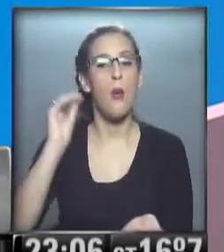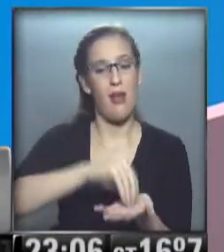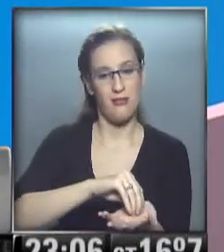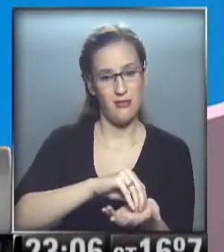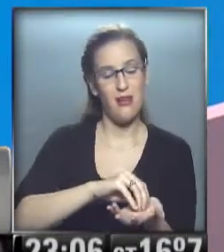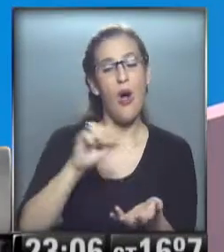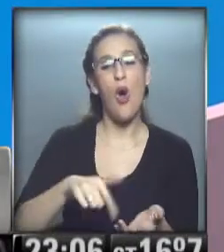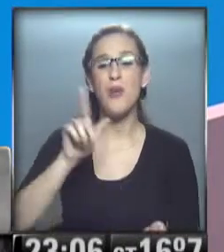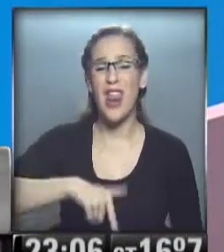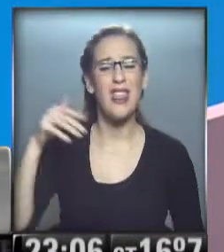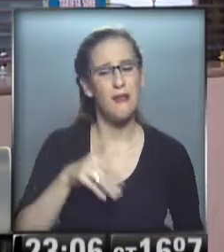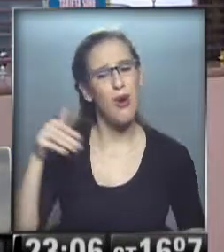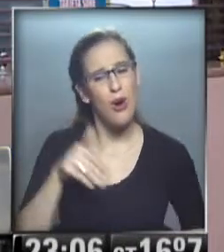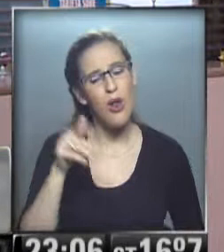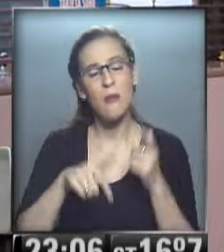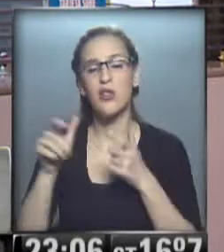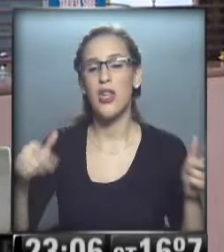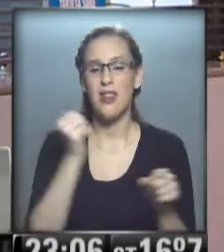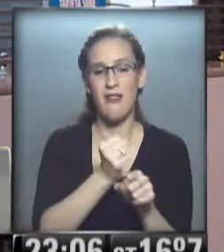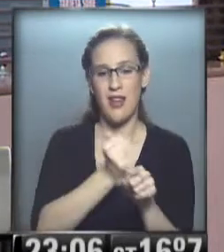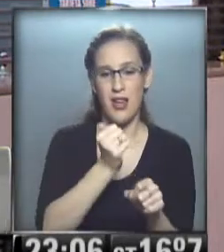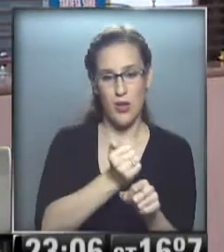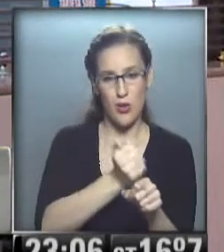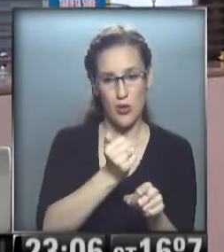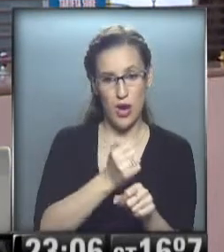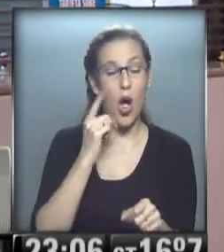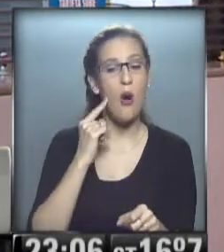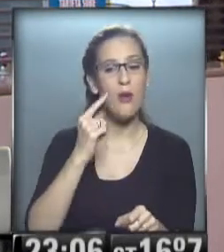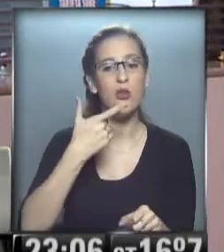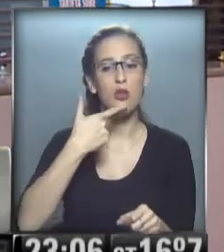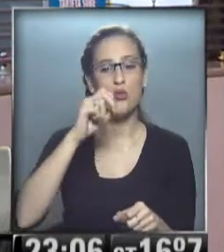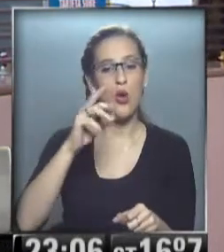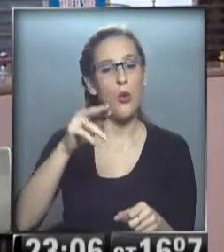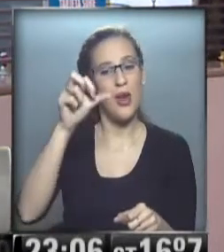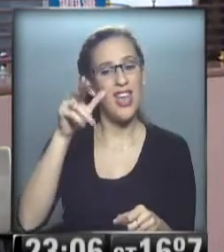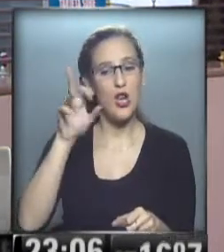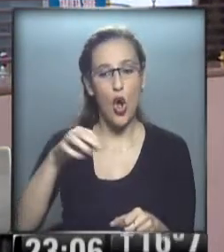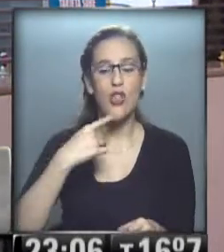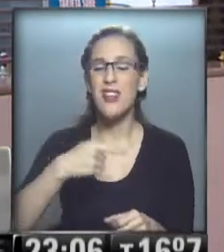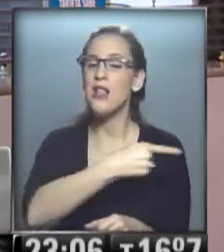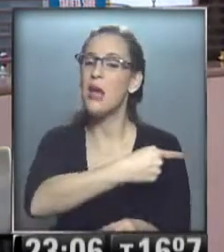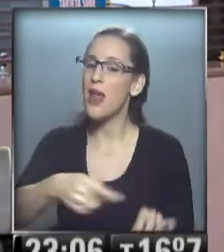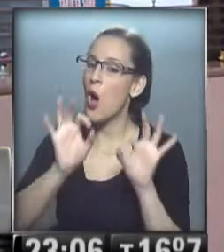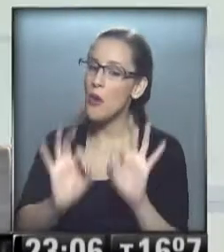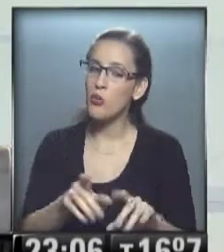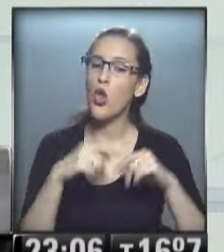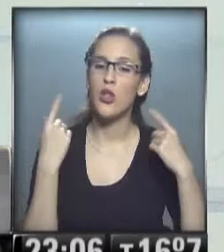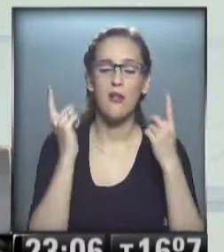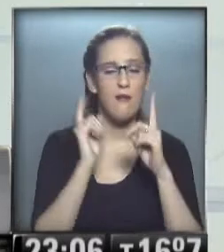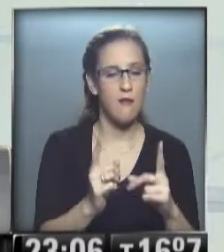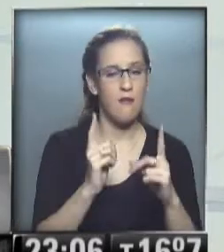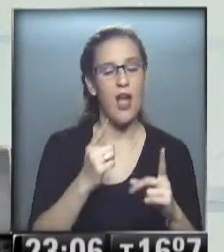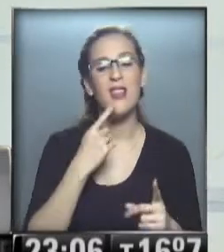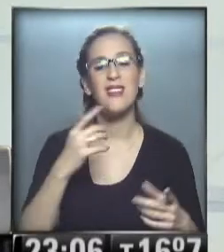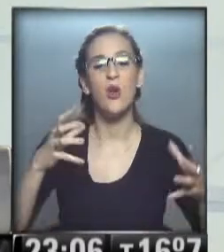Los empleados trabajan a reglamento. El delegado Rubén Pollo Sobrero ratificó que el reclamo se mantendrá toda la semana. El gremio exige